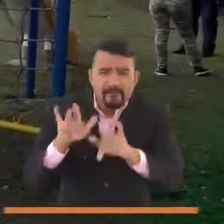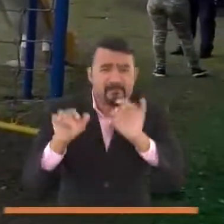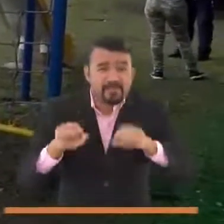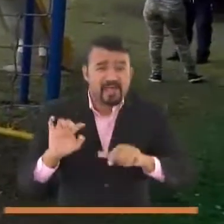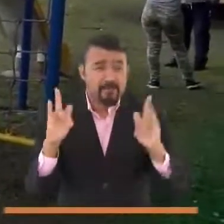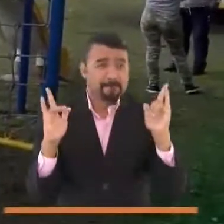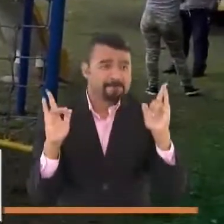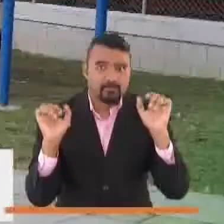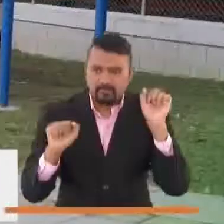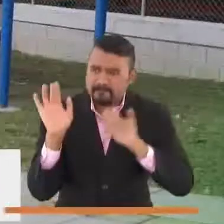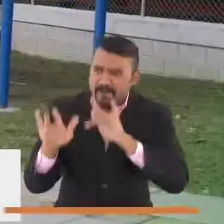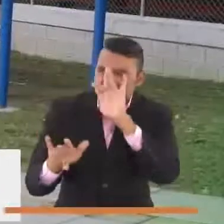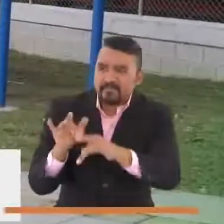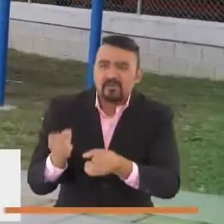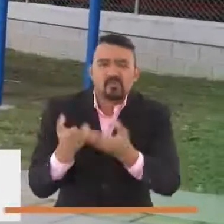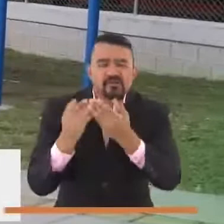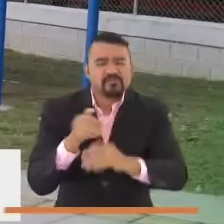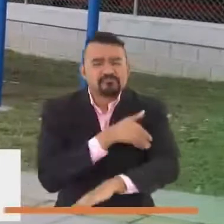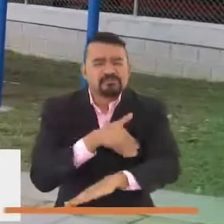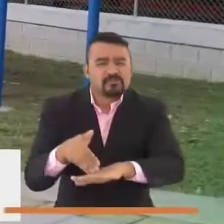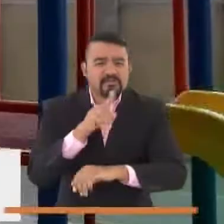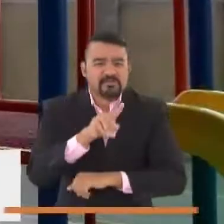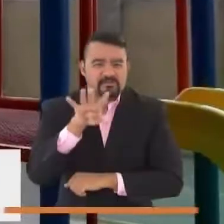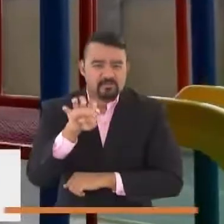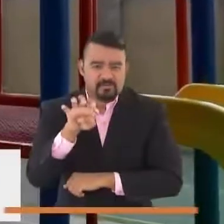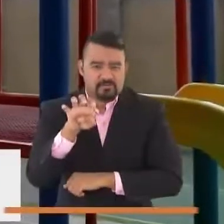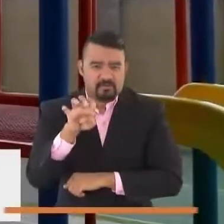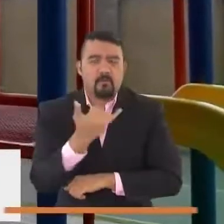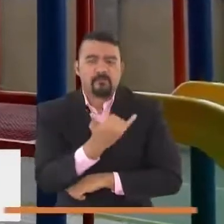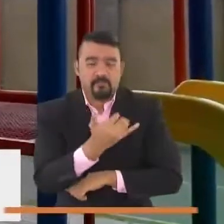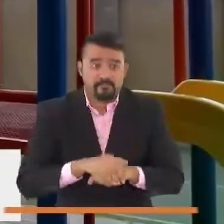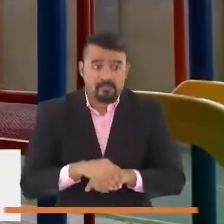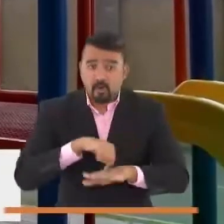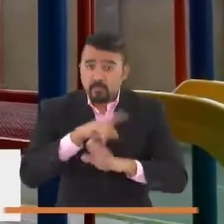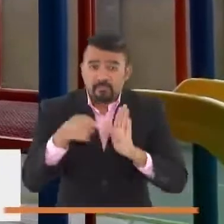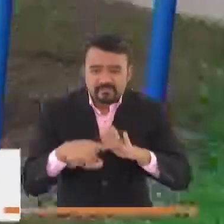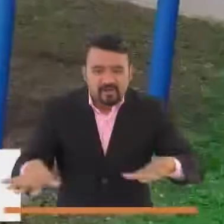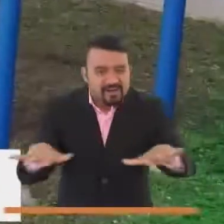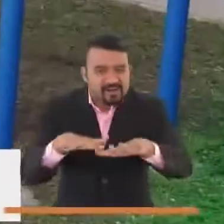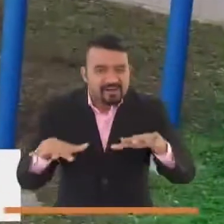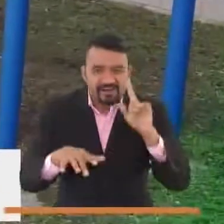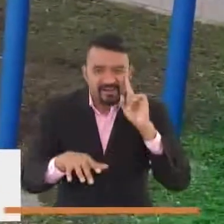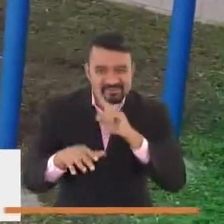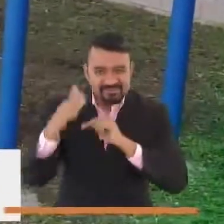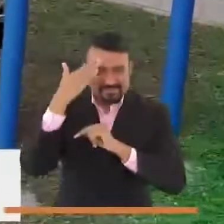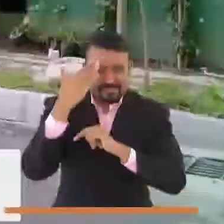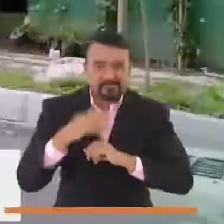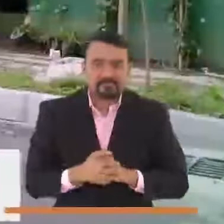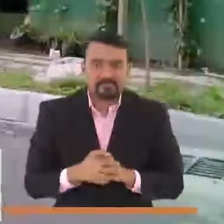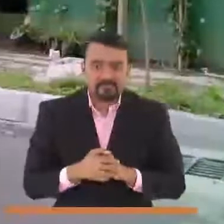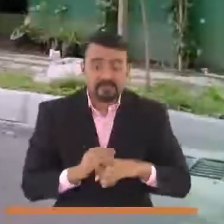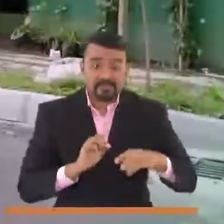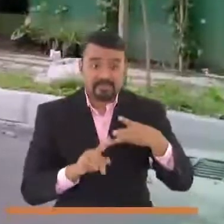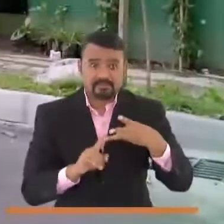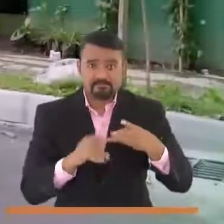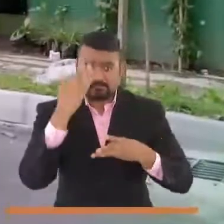libre. Este lugar tuvo una inversión de 19 millones de pesos y se encuentra ubicado en el Alto de los Sueños, Diagonal 29. Por su